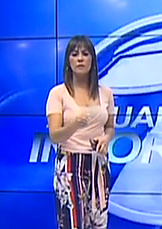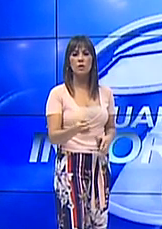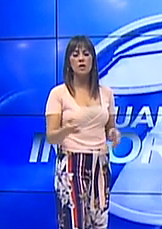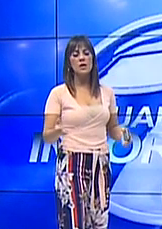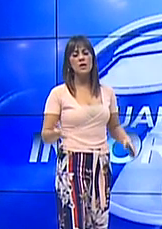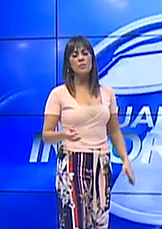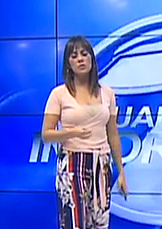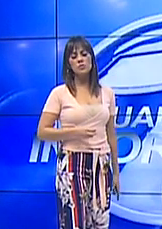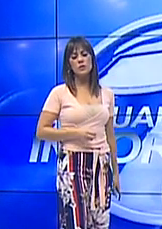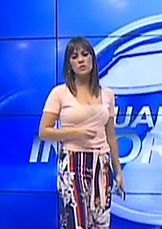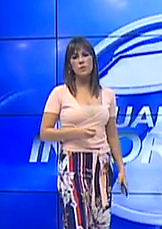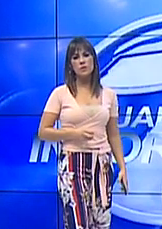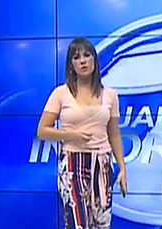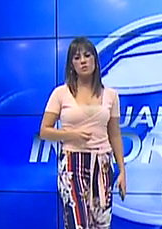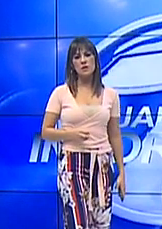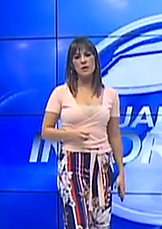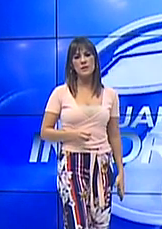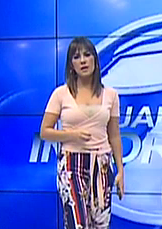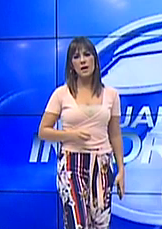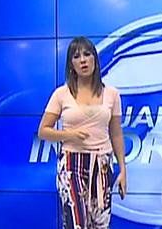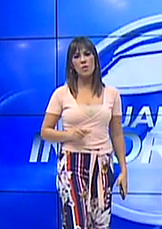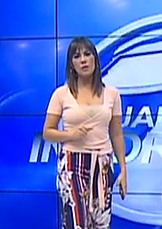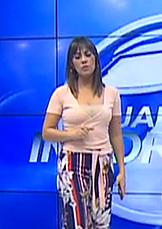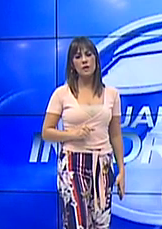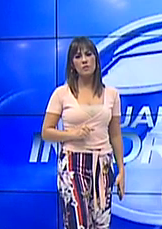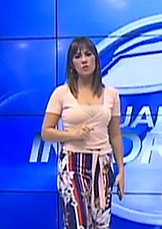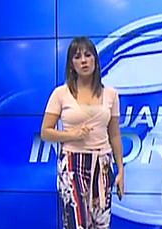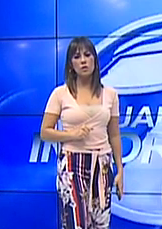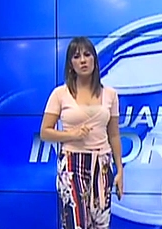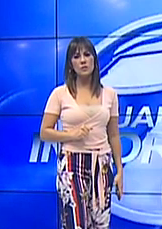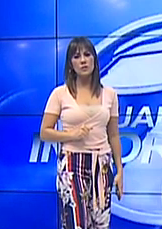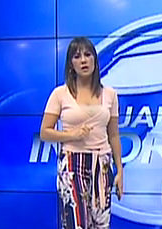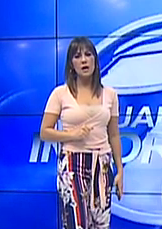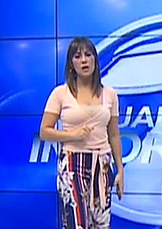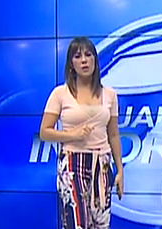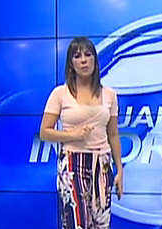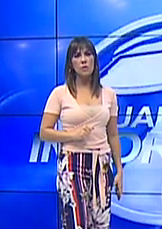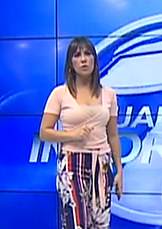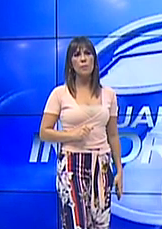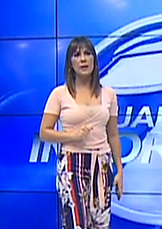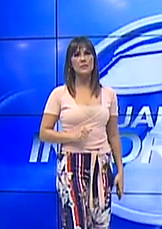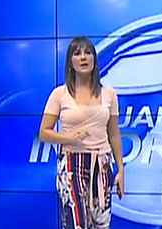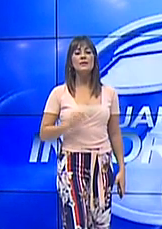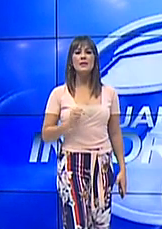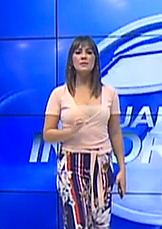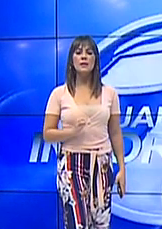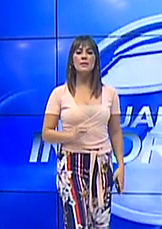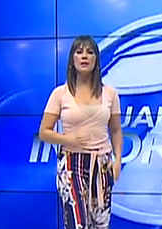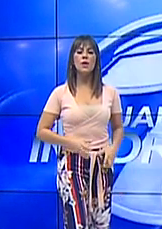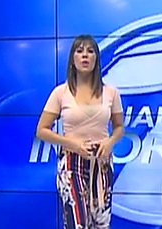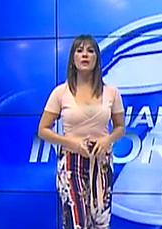precaución por favor, y por supuesto aprovechamos a agradecer la cobertura de nuestro corresponsal Leopoldo Batz.